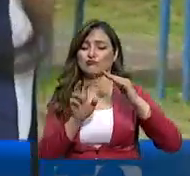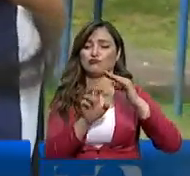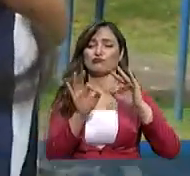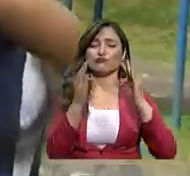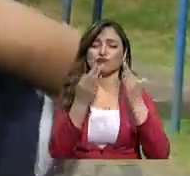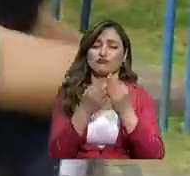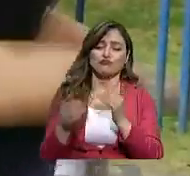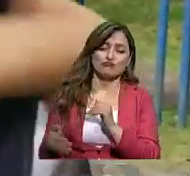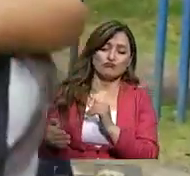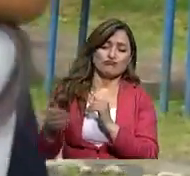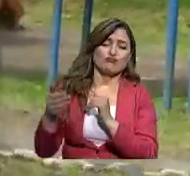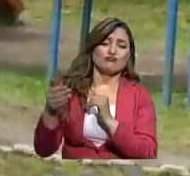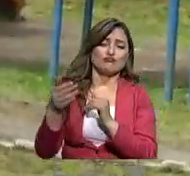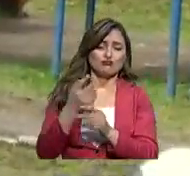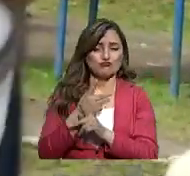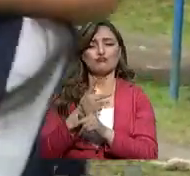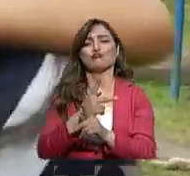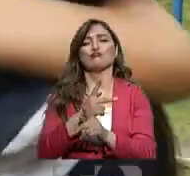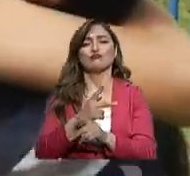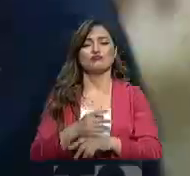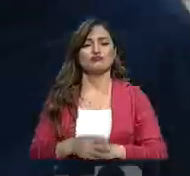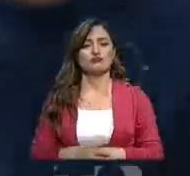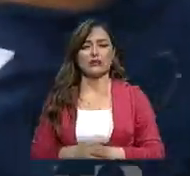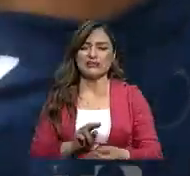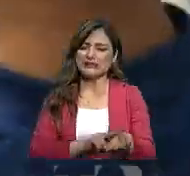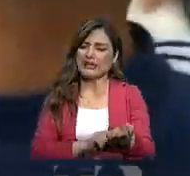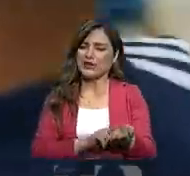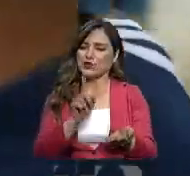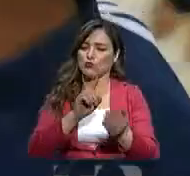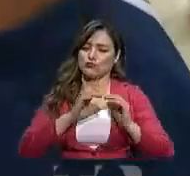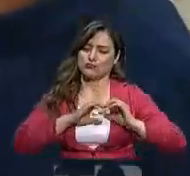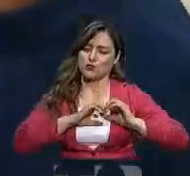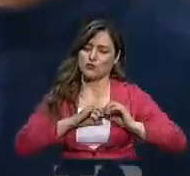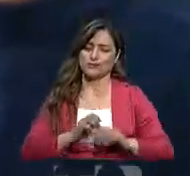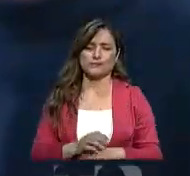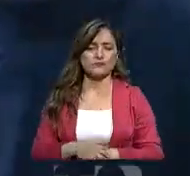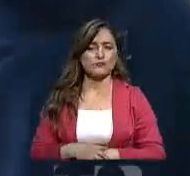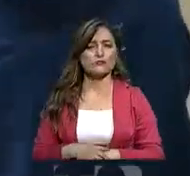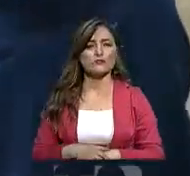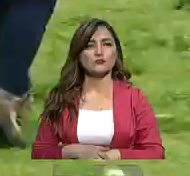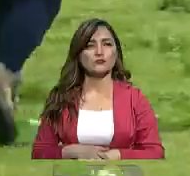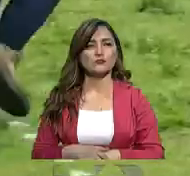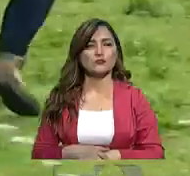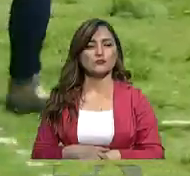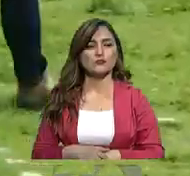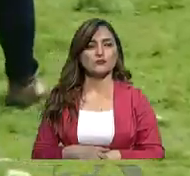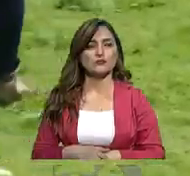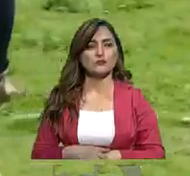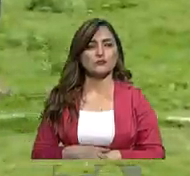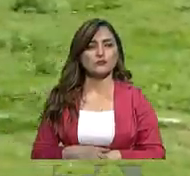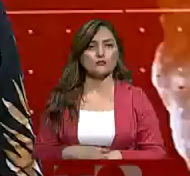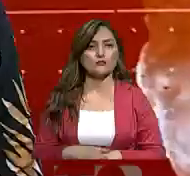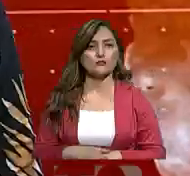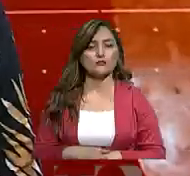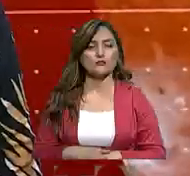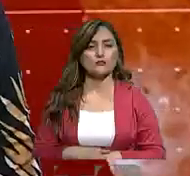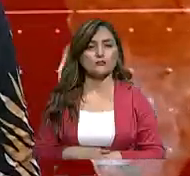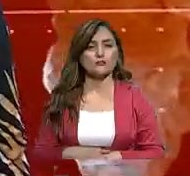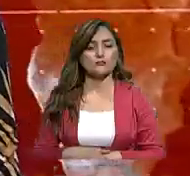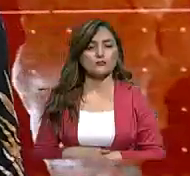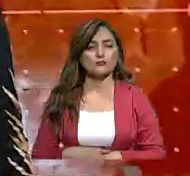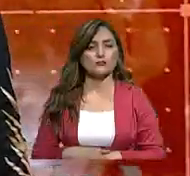seno de una familia una familia no de sangre pero sí de corazón en quito a belen merizalde 24 horas